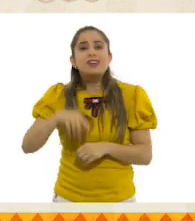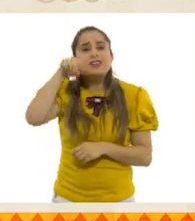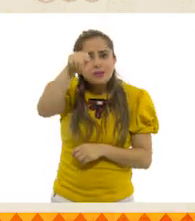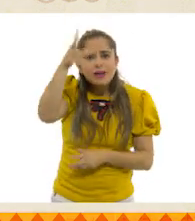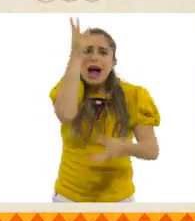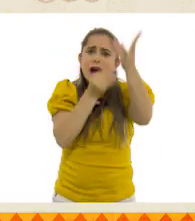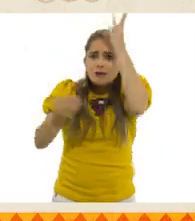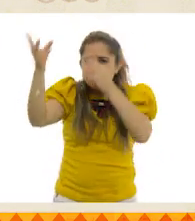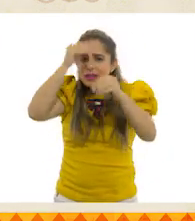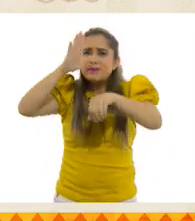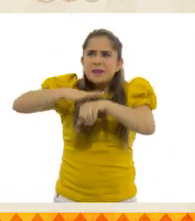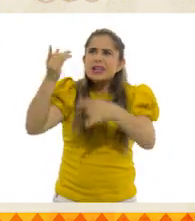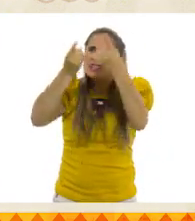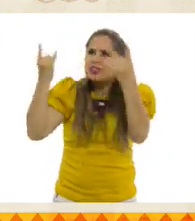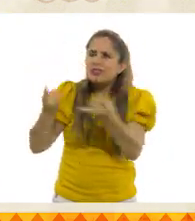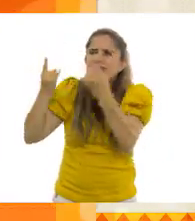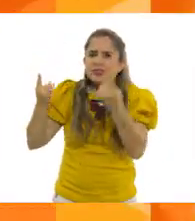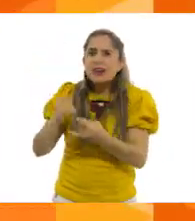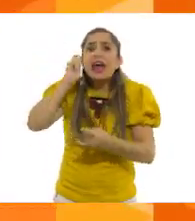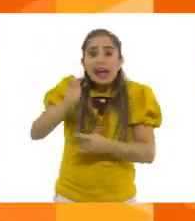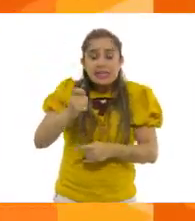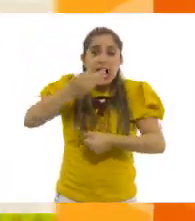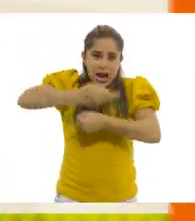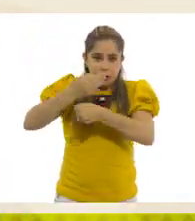cumplimos con nuestra agenda verde.